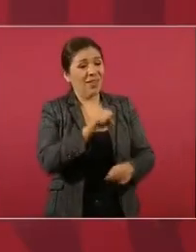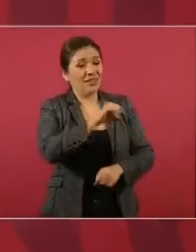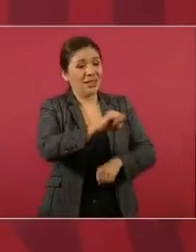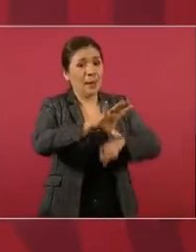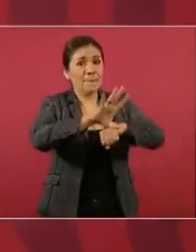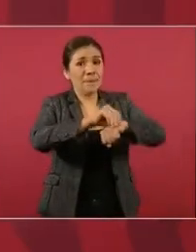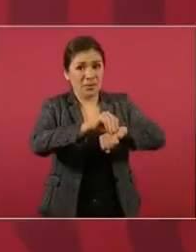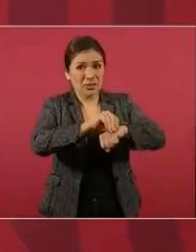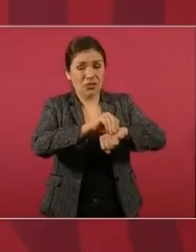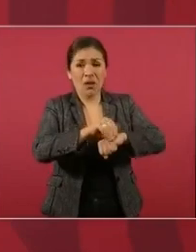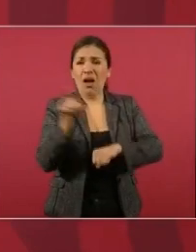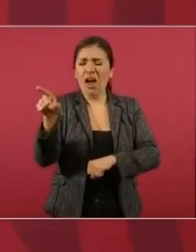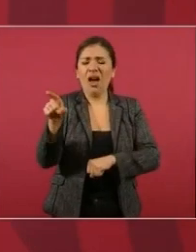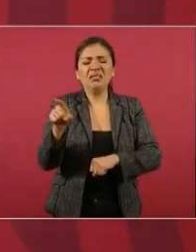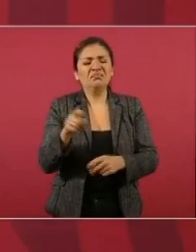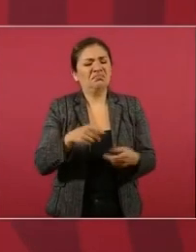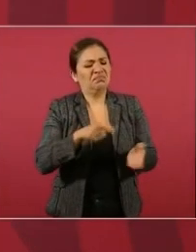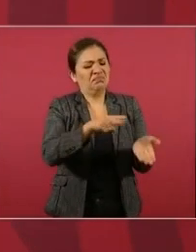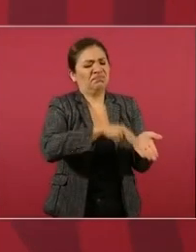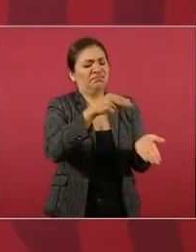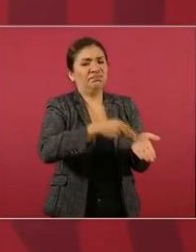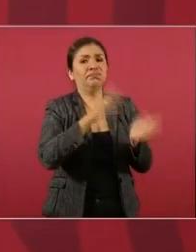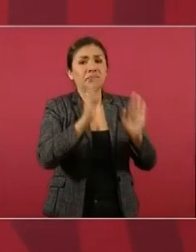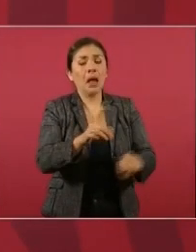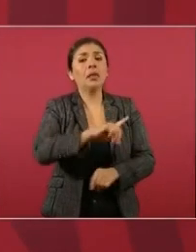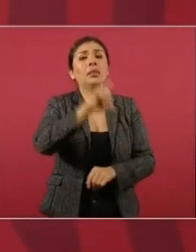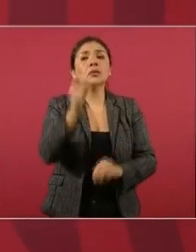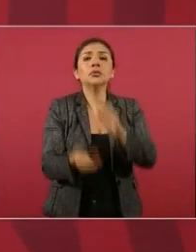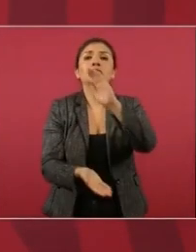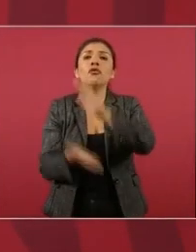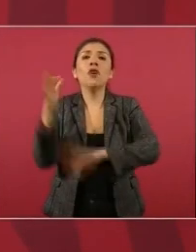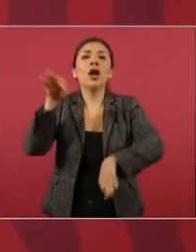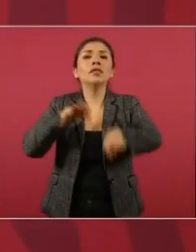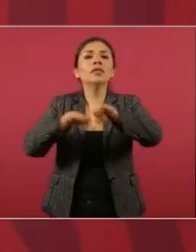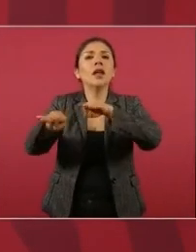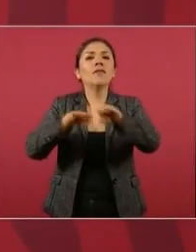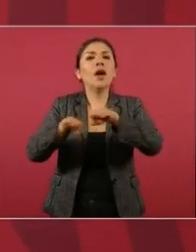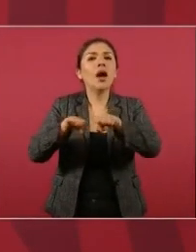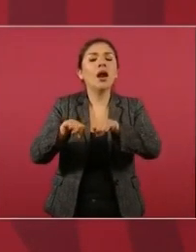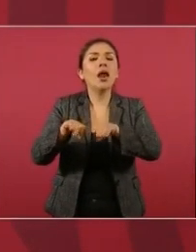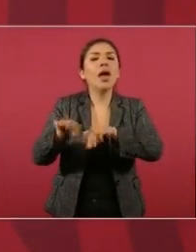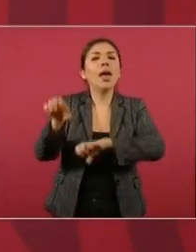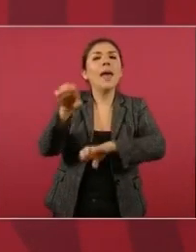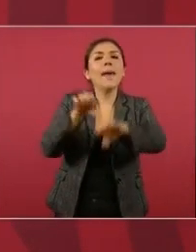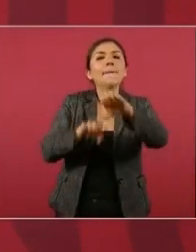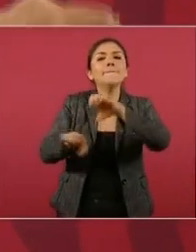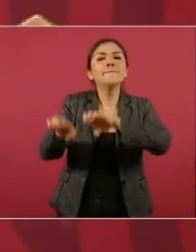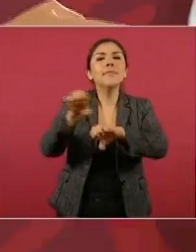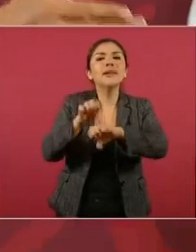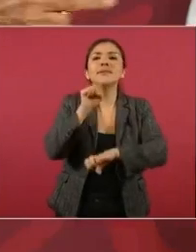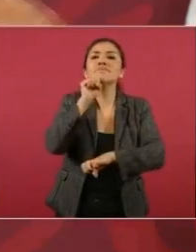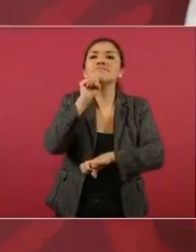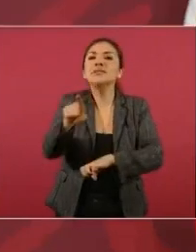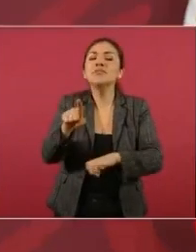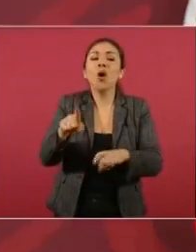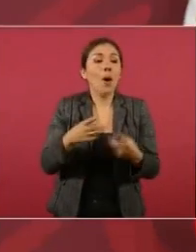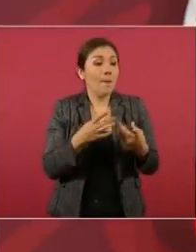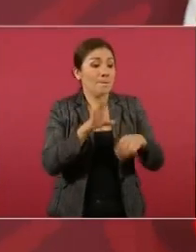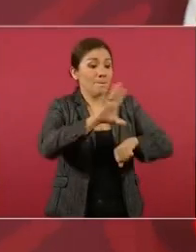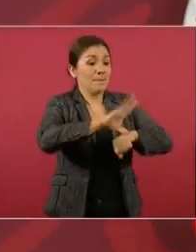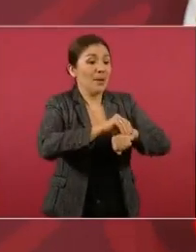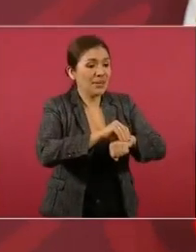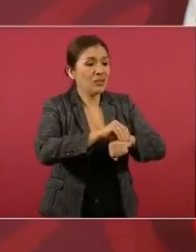un presidente, en la manera de pensión, la manera de jubilación, fuese equivalente al de un director